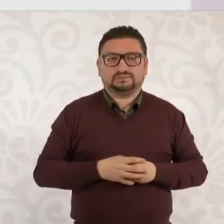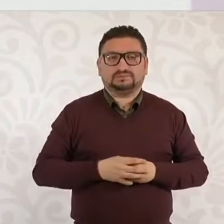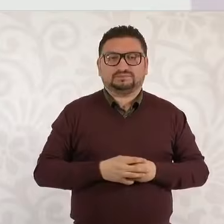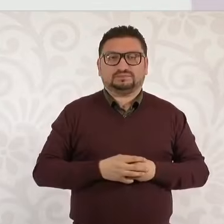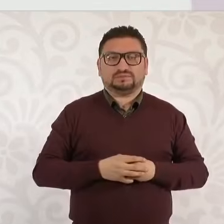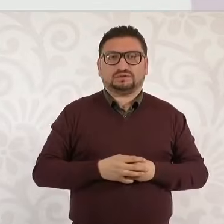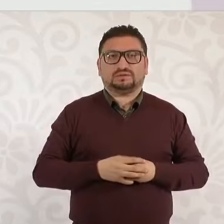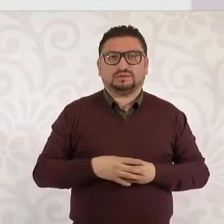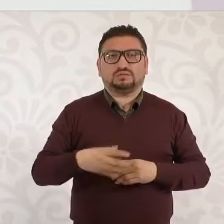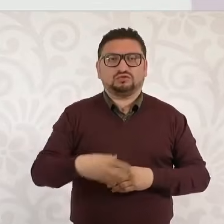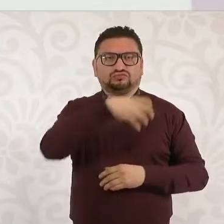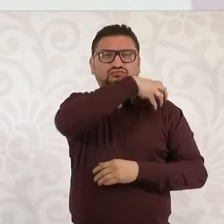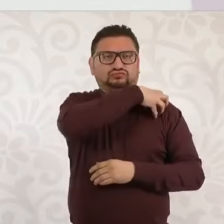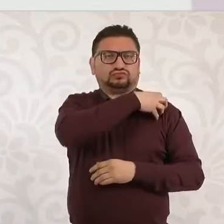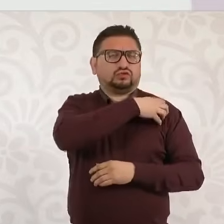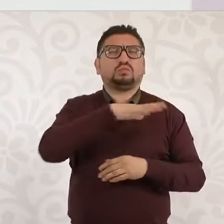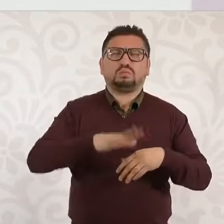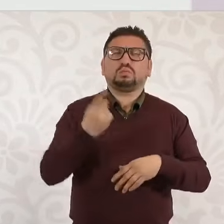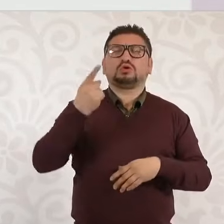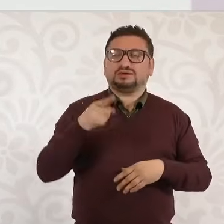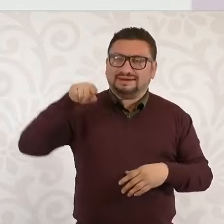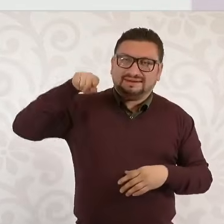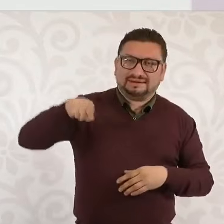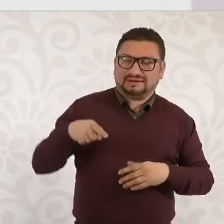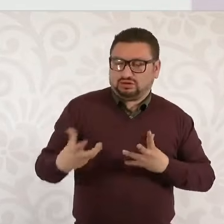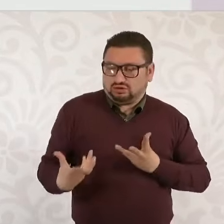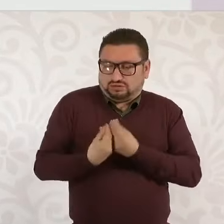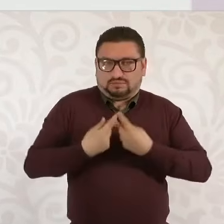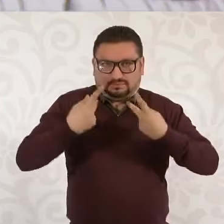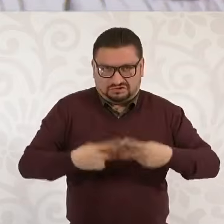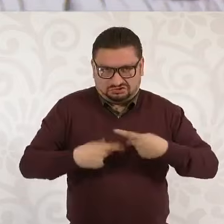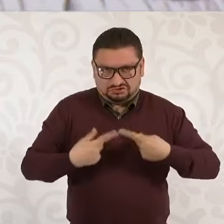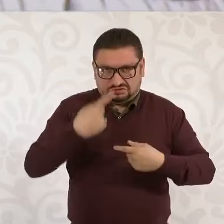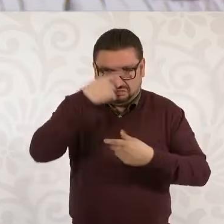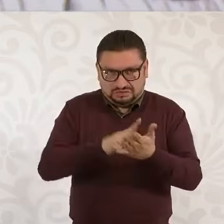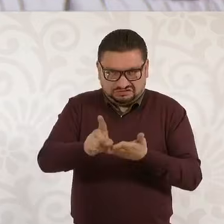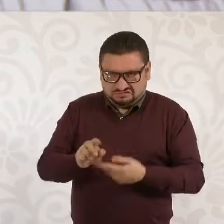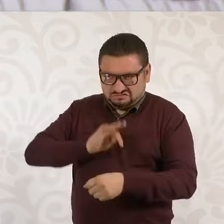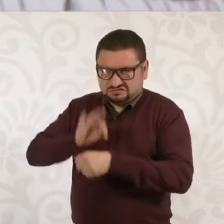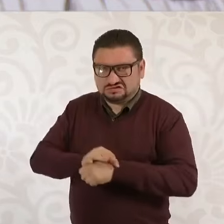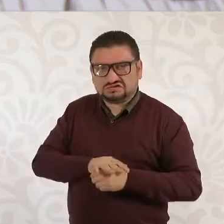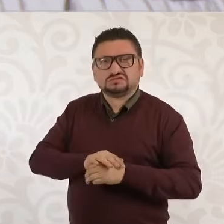El general se lo ganaron por su lucha junto al pueblo en la defensa de sus derechos